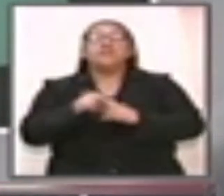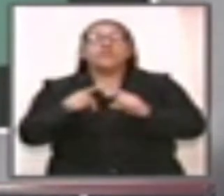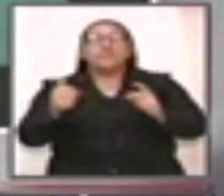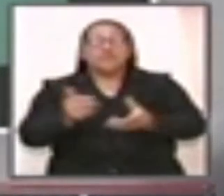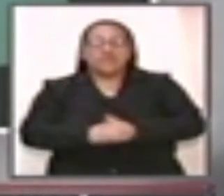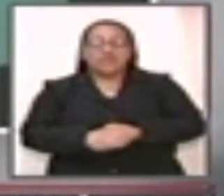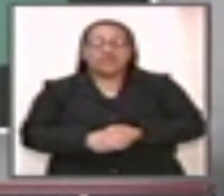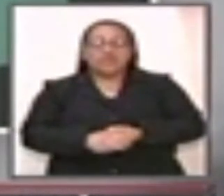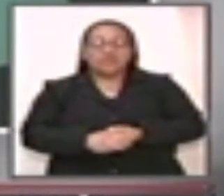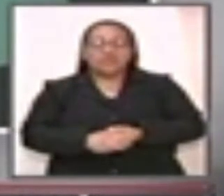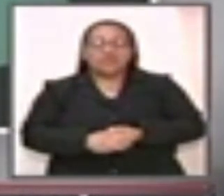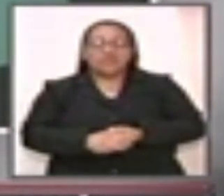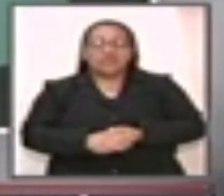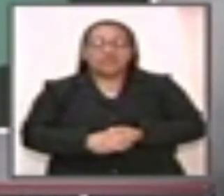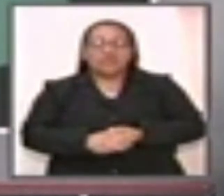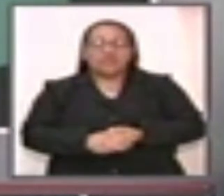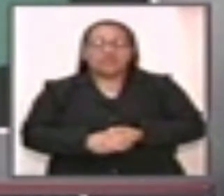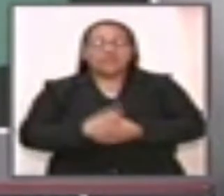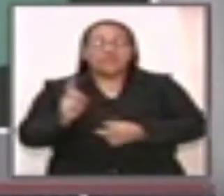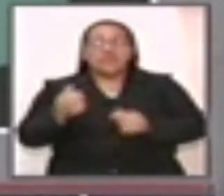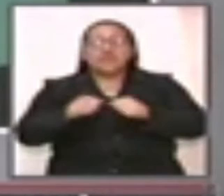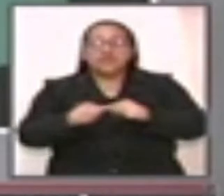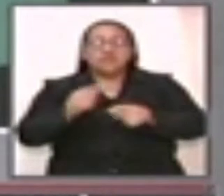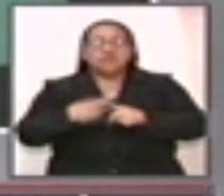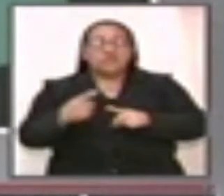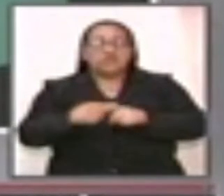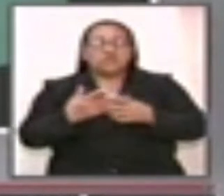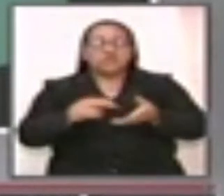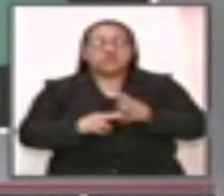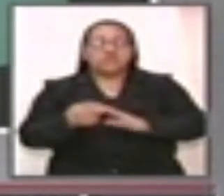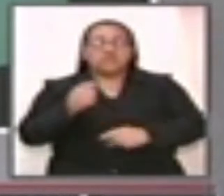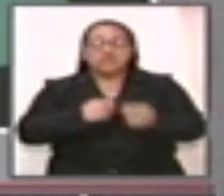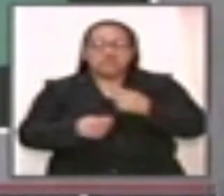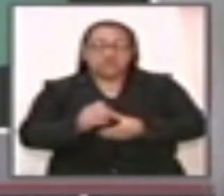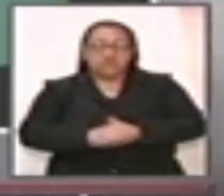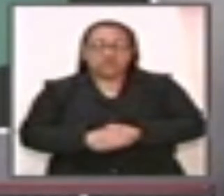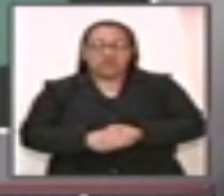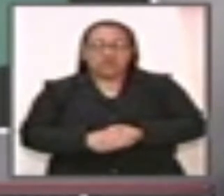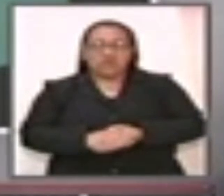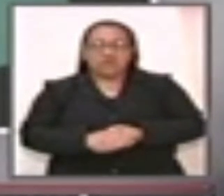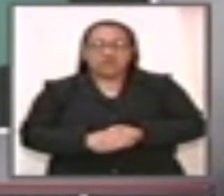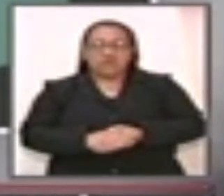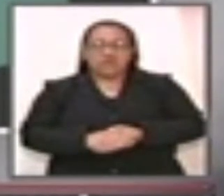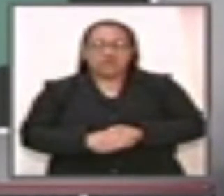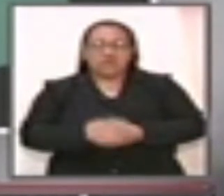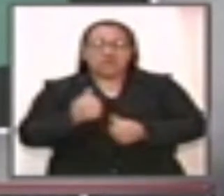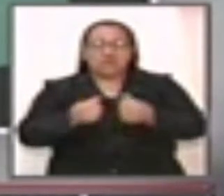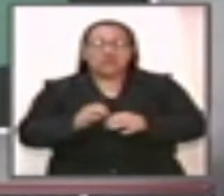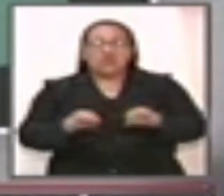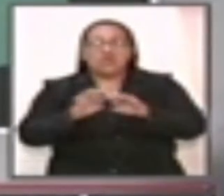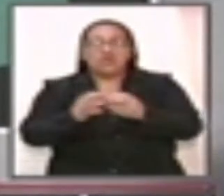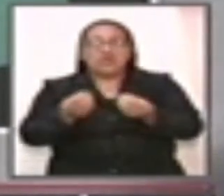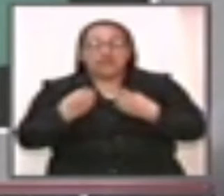2016? En primer lugar, seguimos diversificando productos y mercados y luego cuáles han sido estos mercados